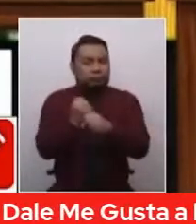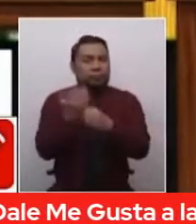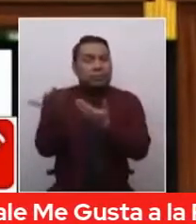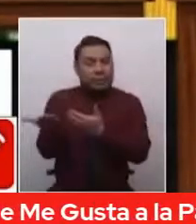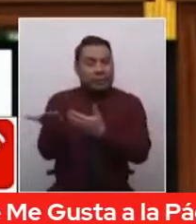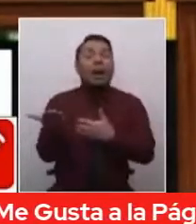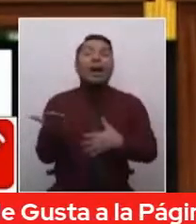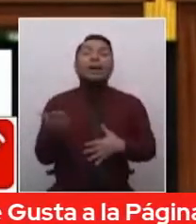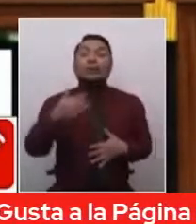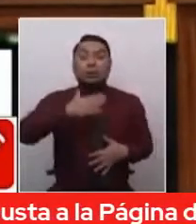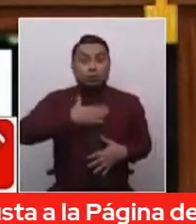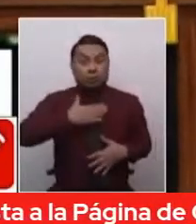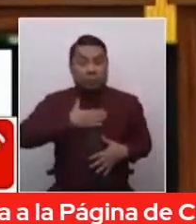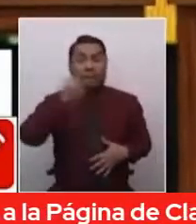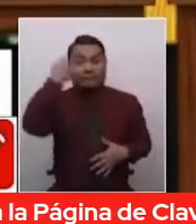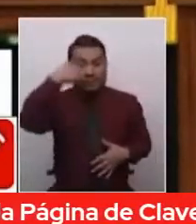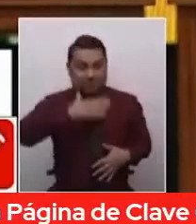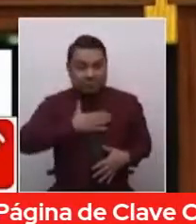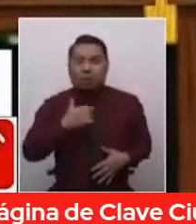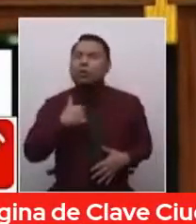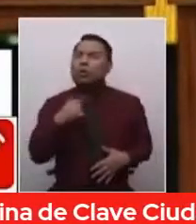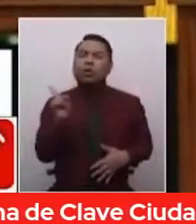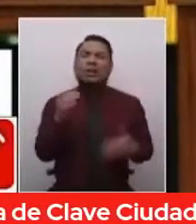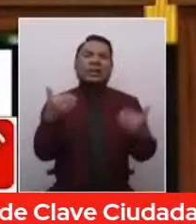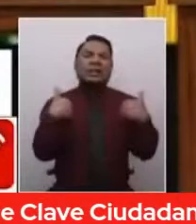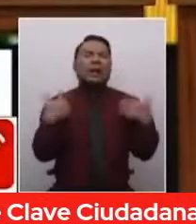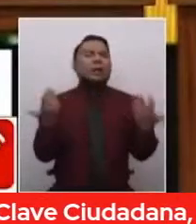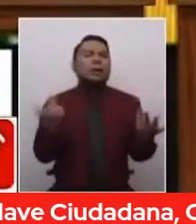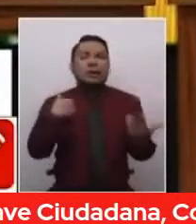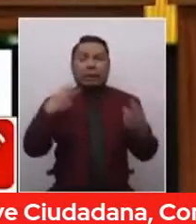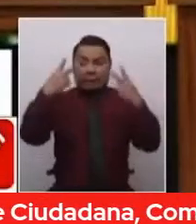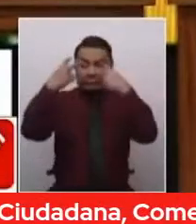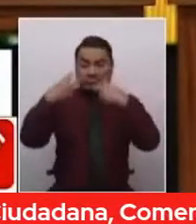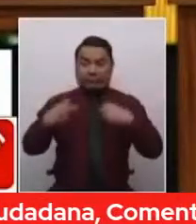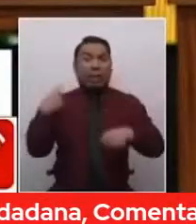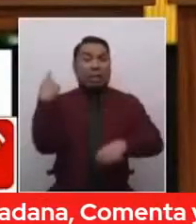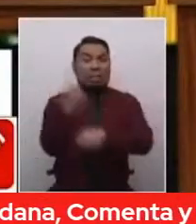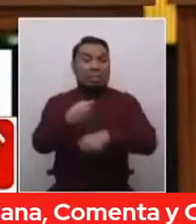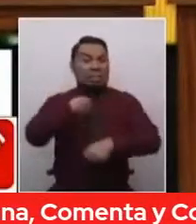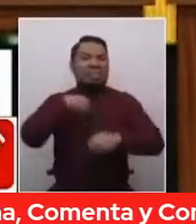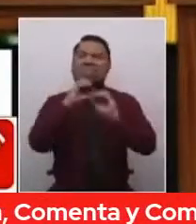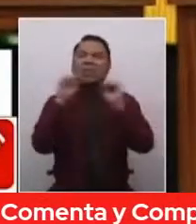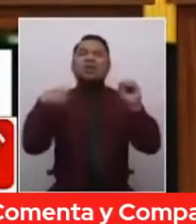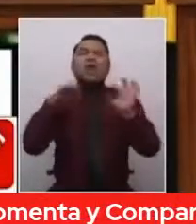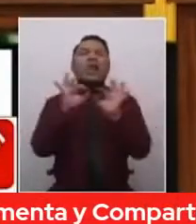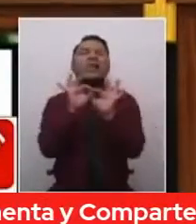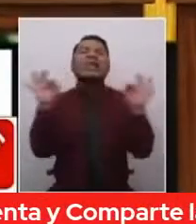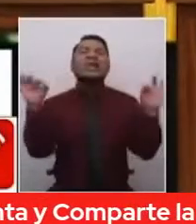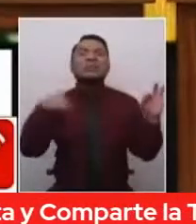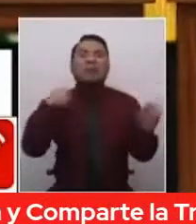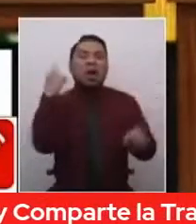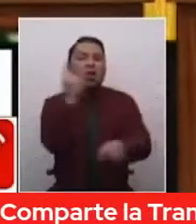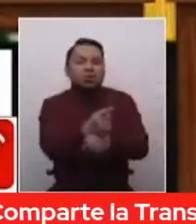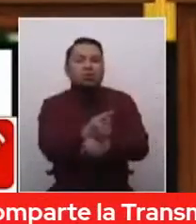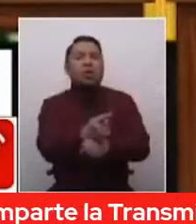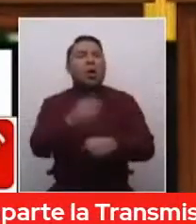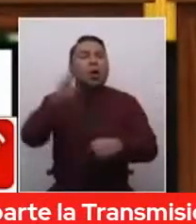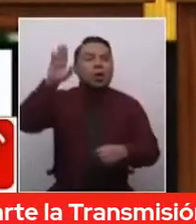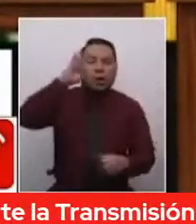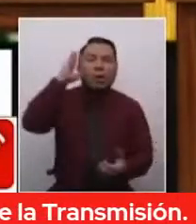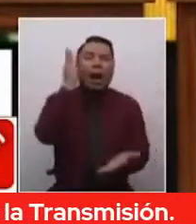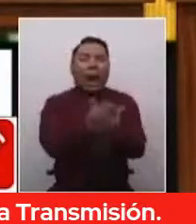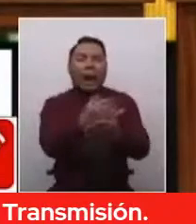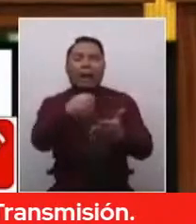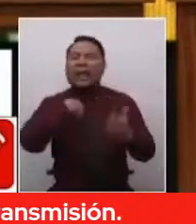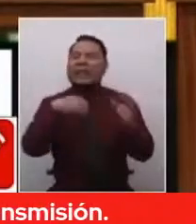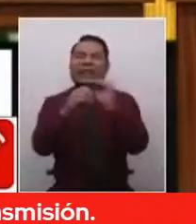ese sentido, por mi parte, por lo menos, yo no tengo ni investigación abierta, ni denuncia abierta en investigación, ni ningún juicio